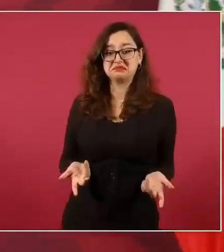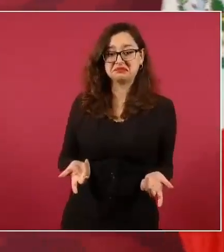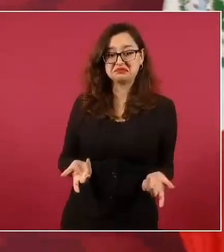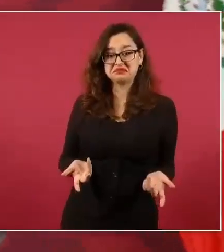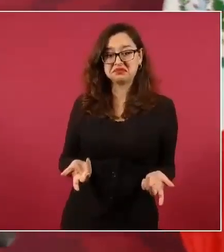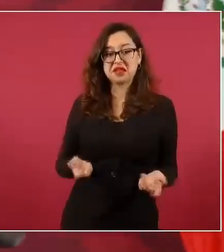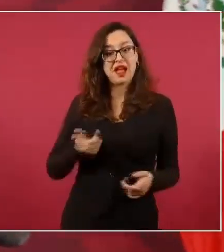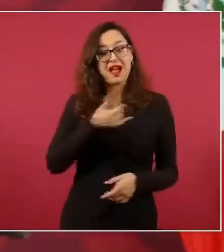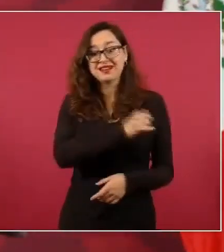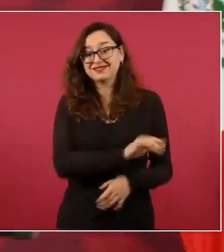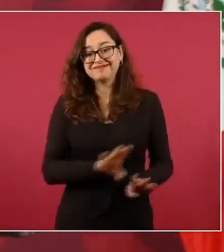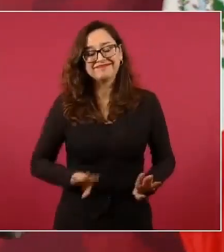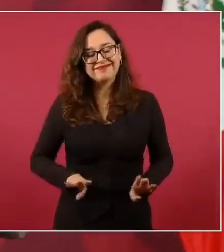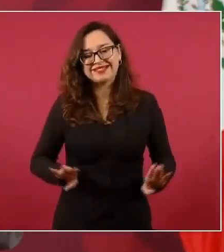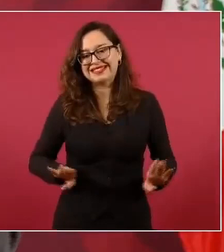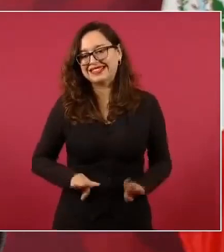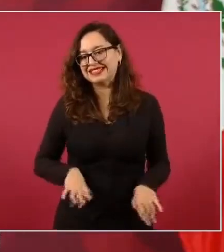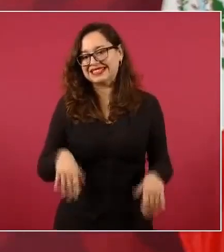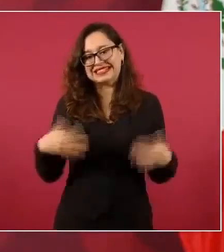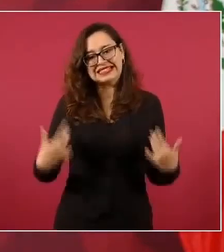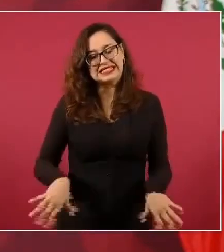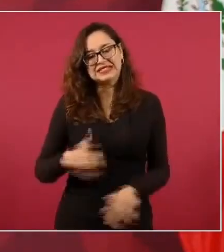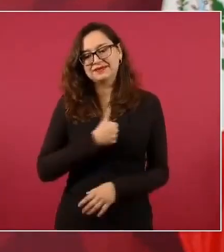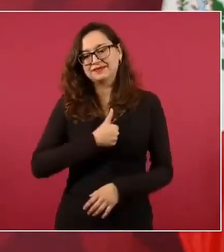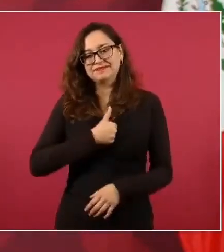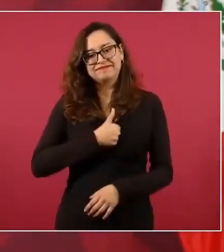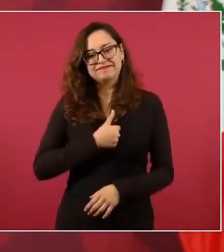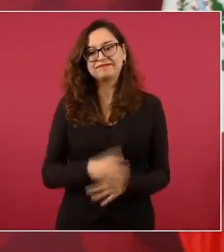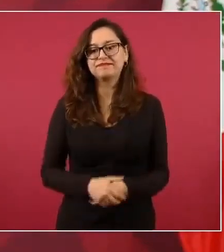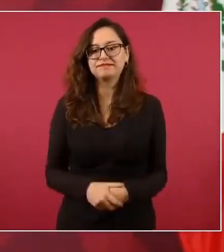Entonces, es muy importante